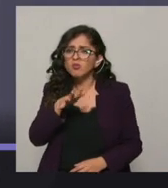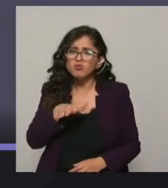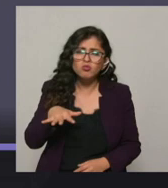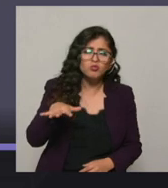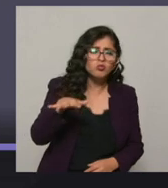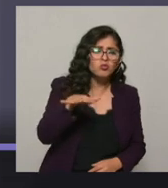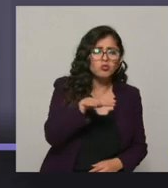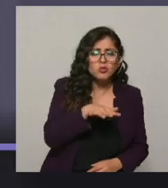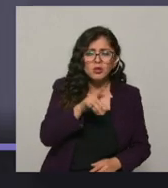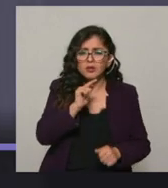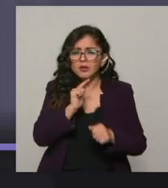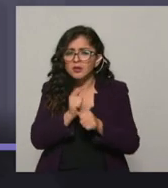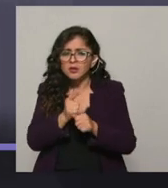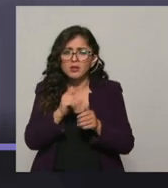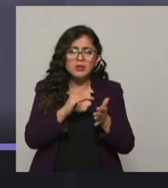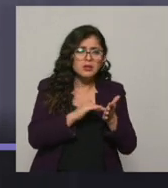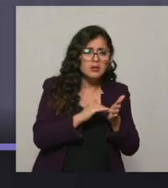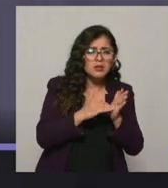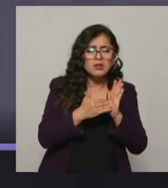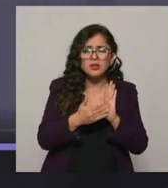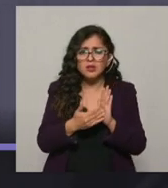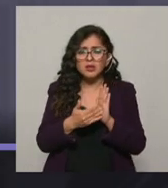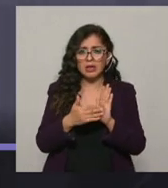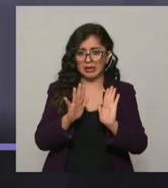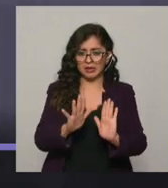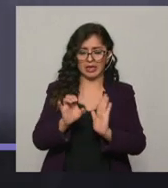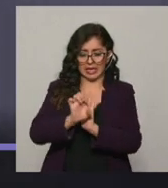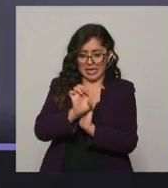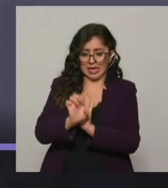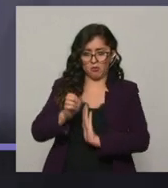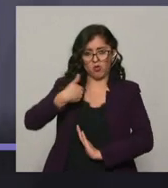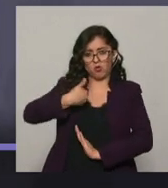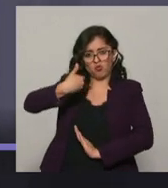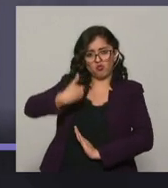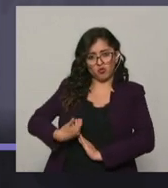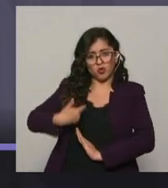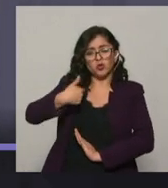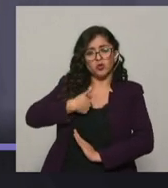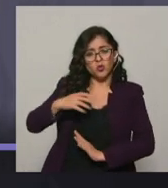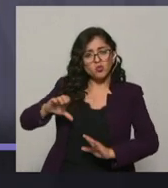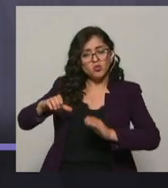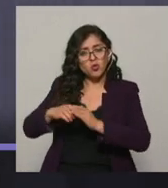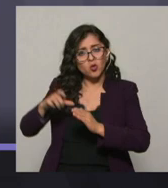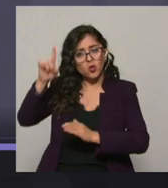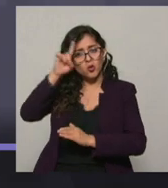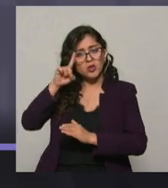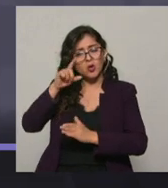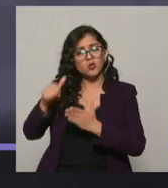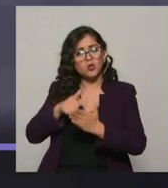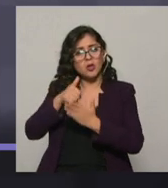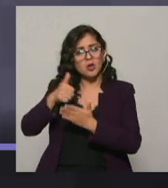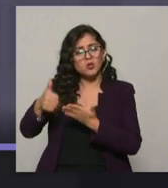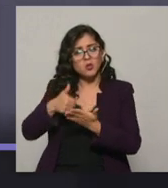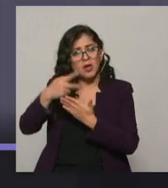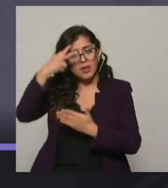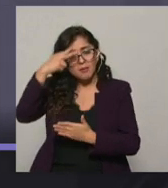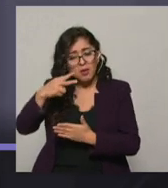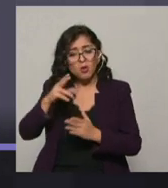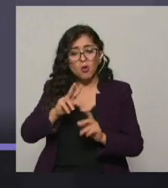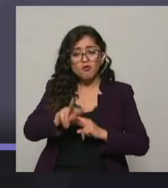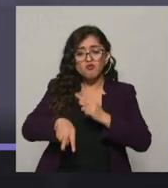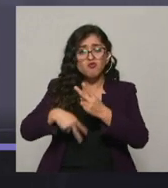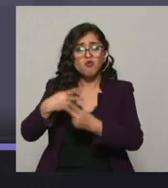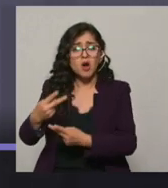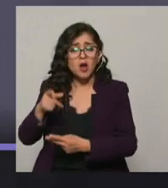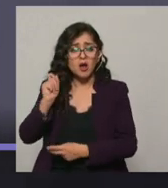de tal forma que, o sea, por ejemplo, en mi caso yo soy consejera del Consejo Ciudadano de la Ciudad de México, buscaron al Consejo para